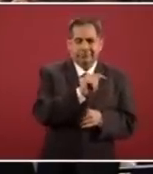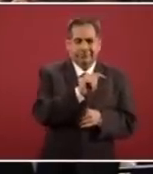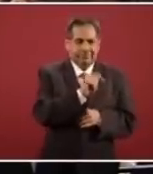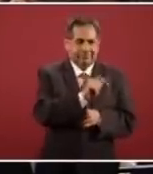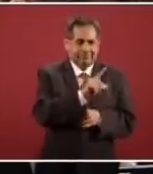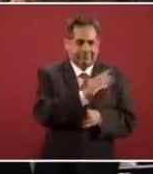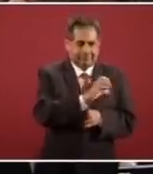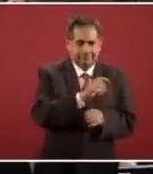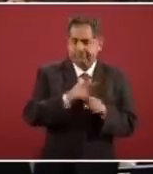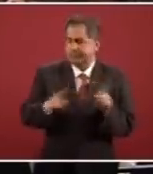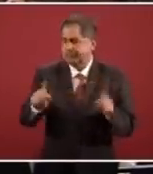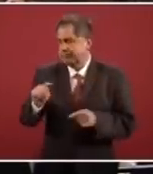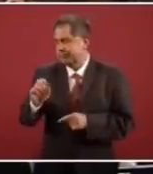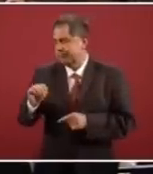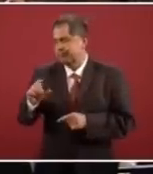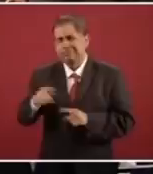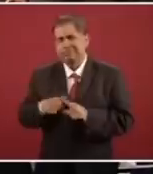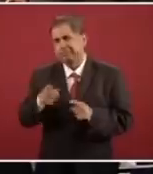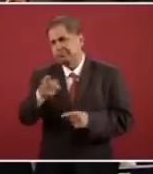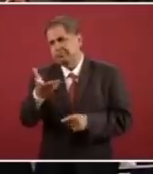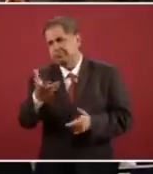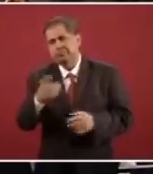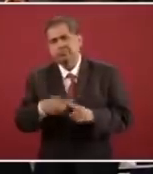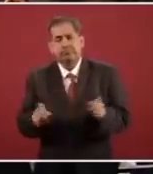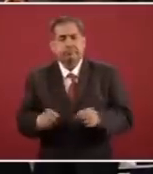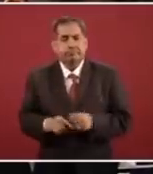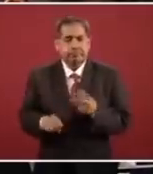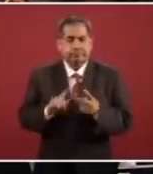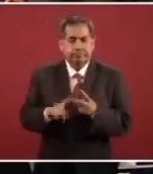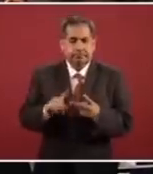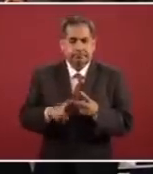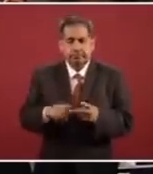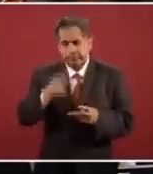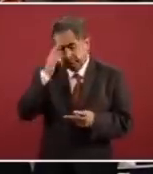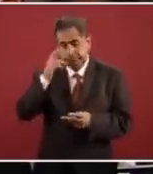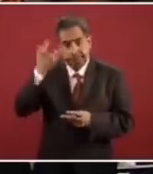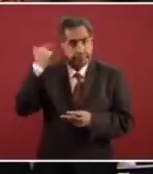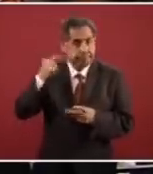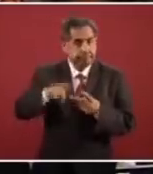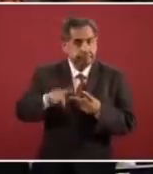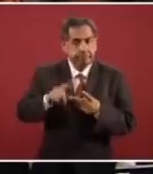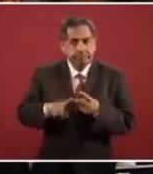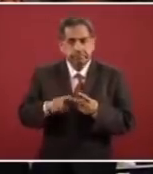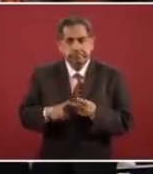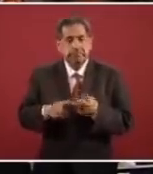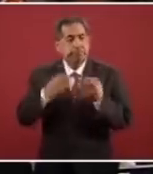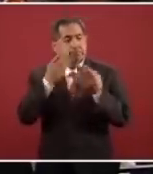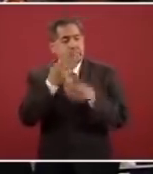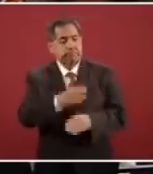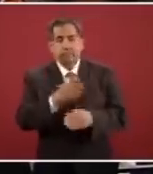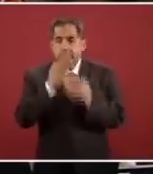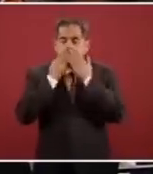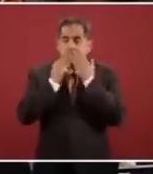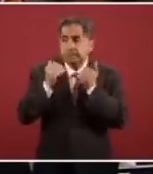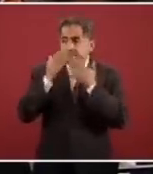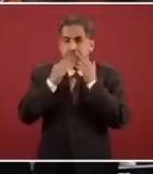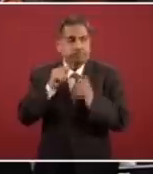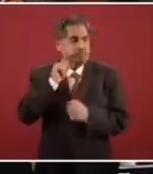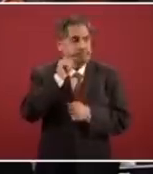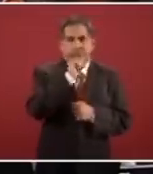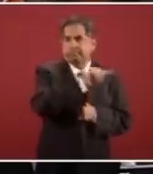es, porque el otro día que hablamos de el gran déficit de bancos para el